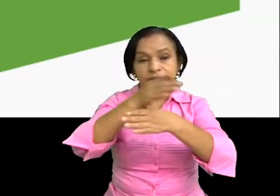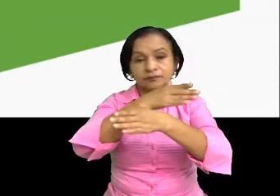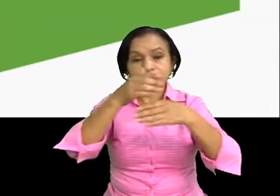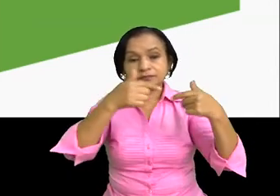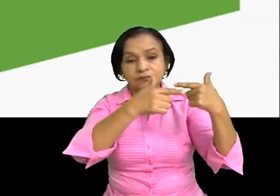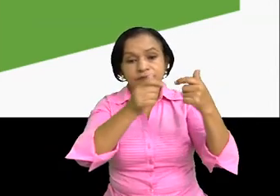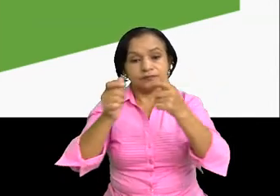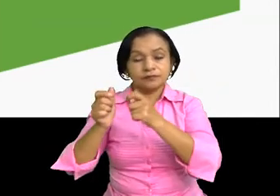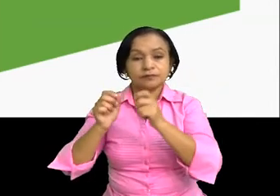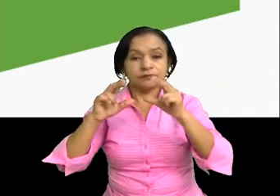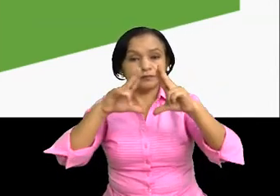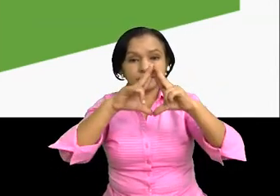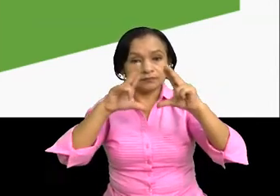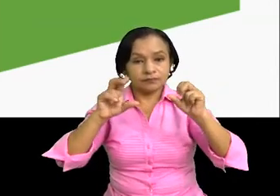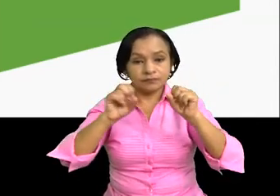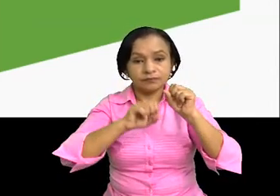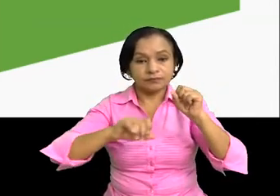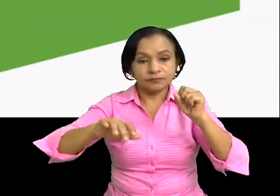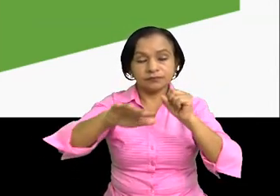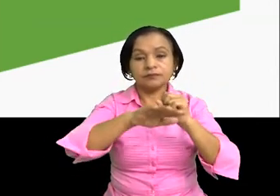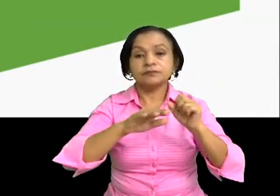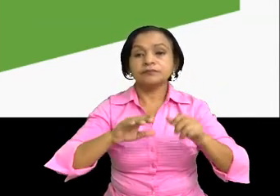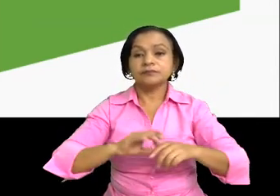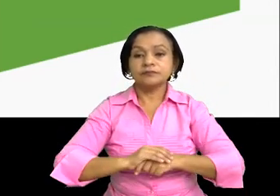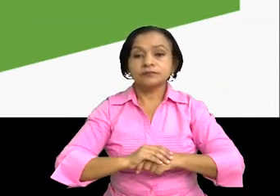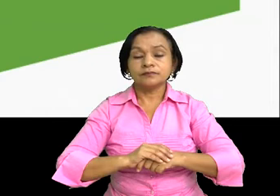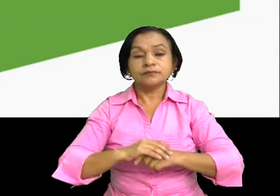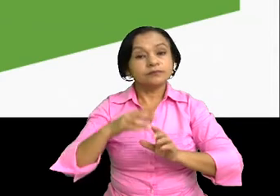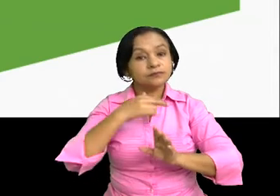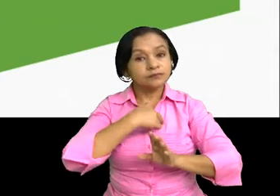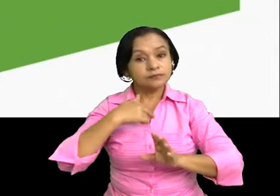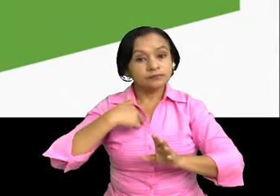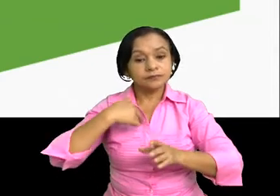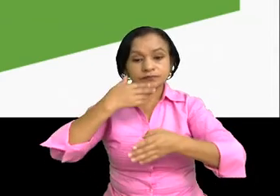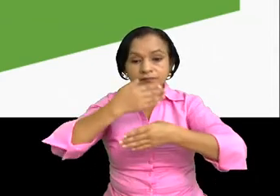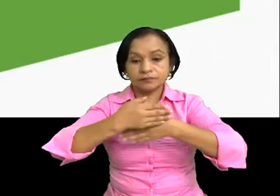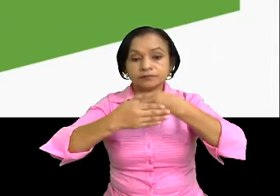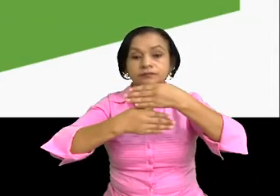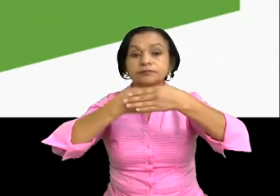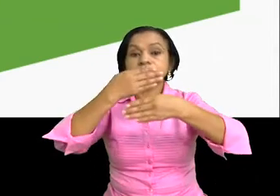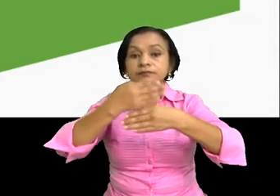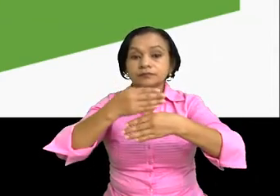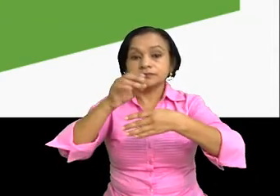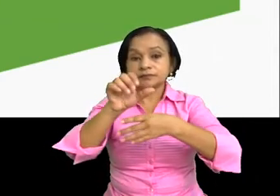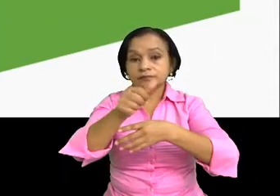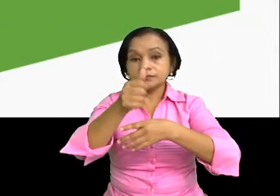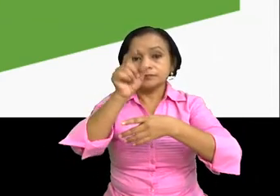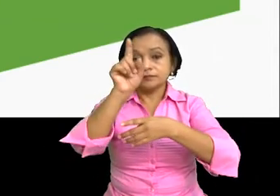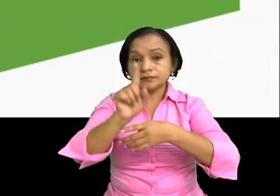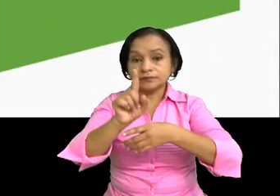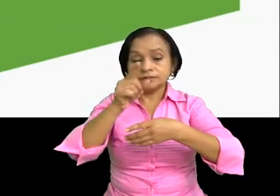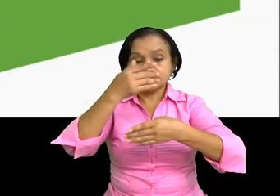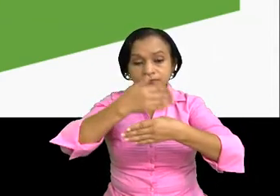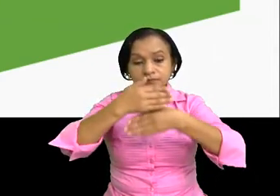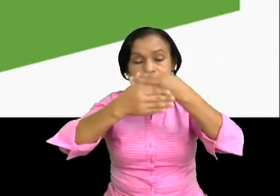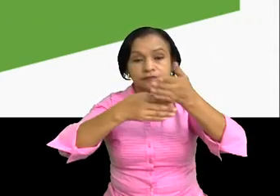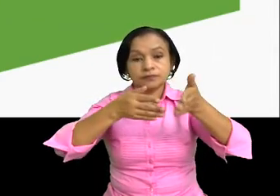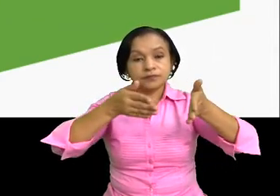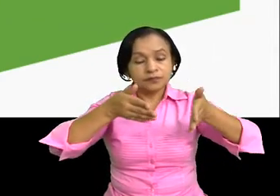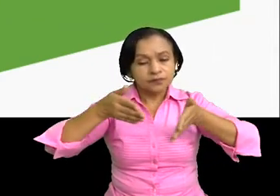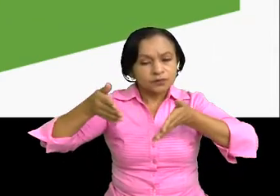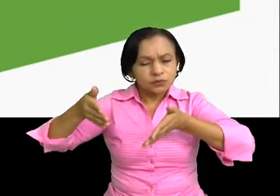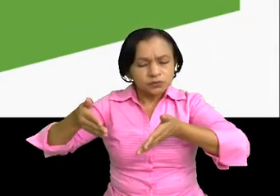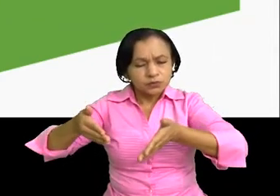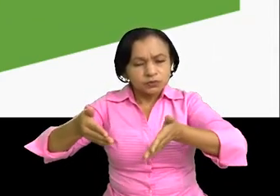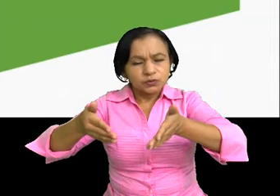sociedad nicaragüense. 320. Vamos a culminar también la construcción de 61 obras de drenaje